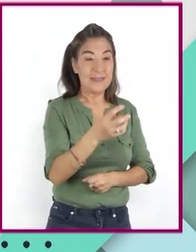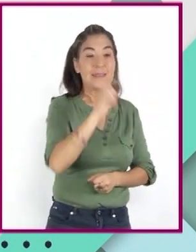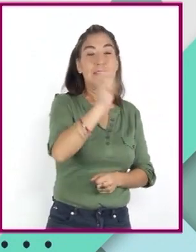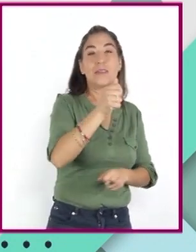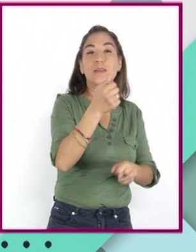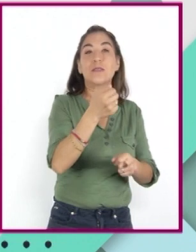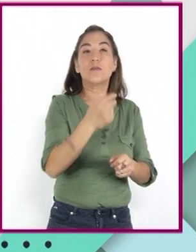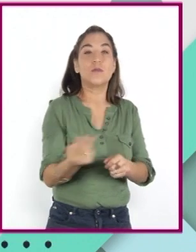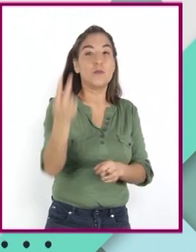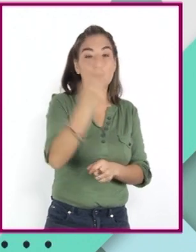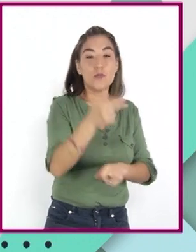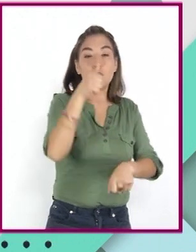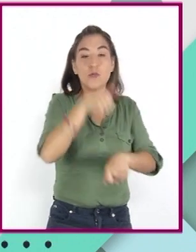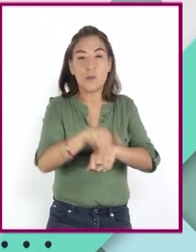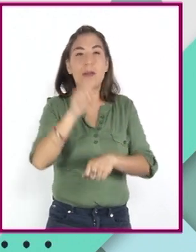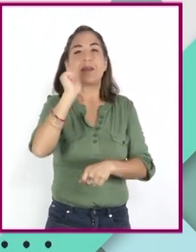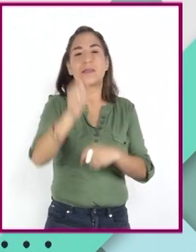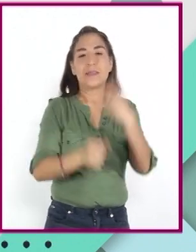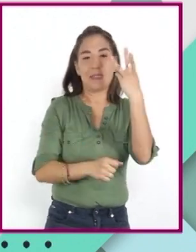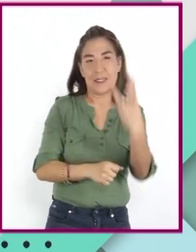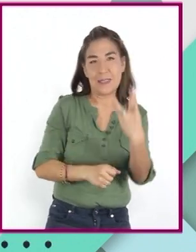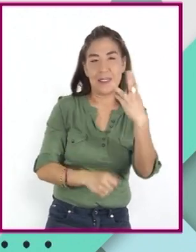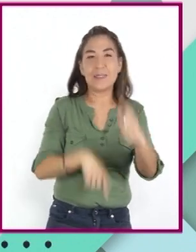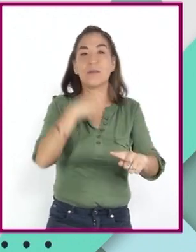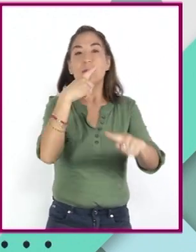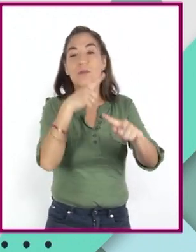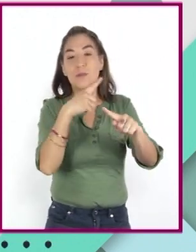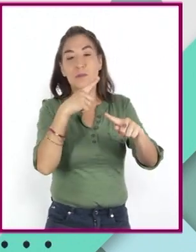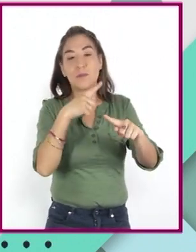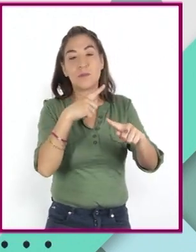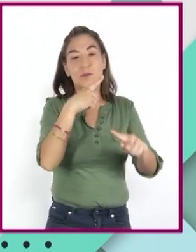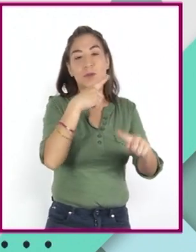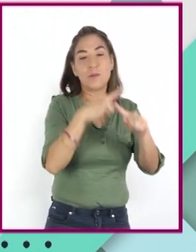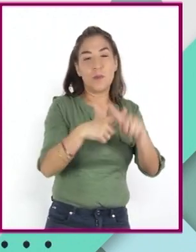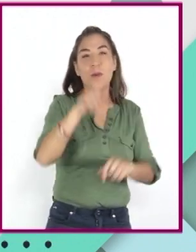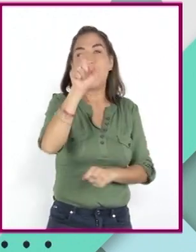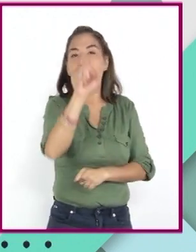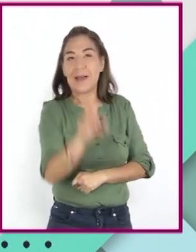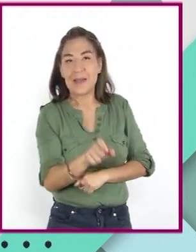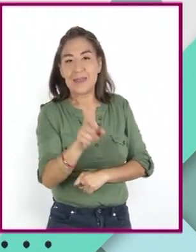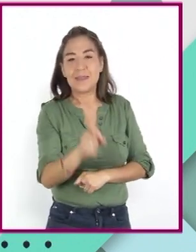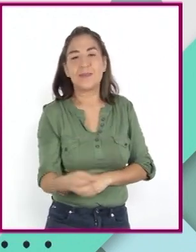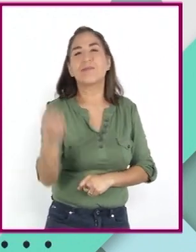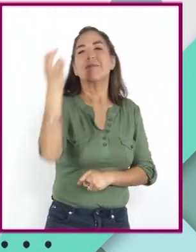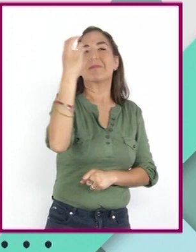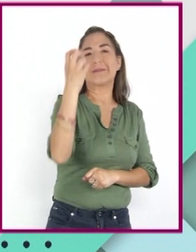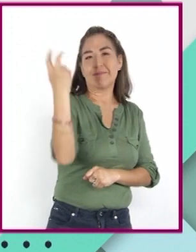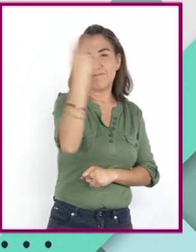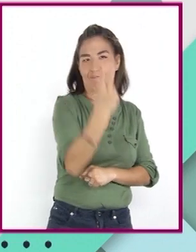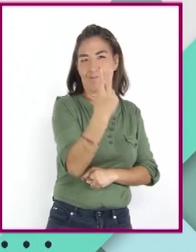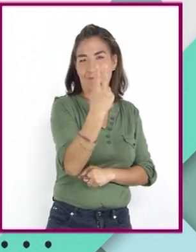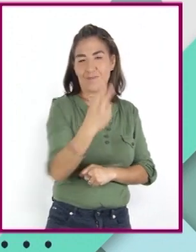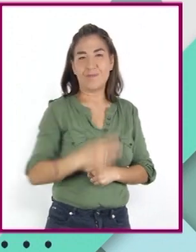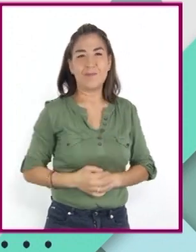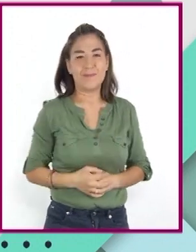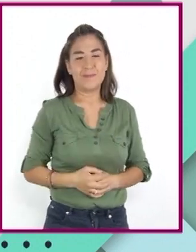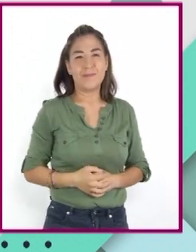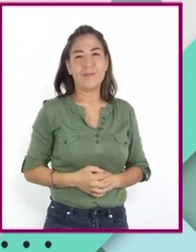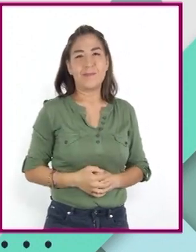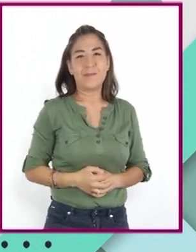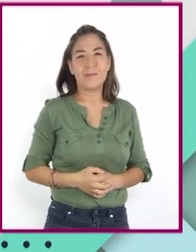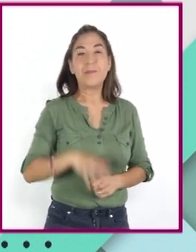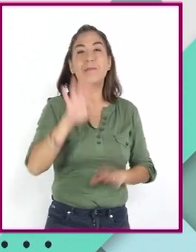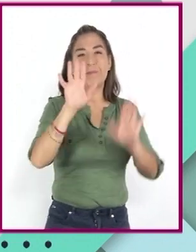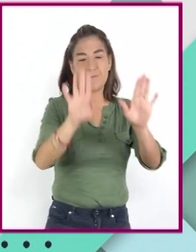número, queda como 3 por x elevada al cuadrado.